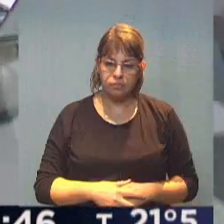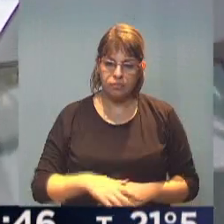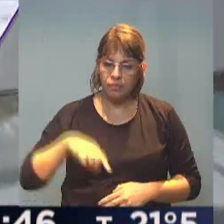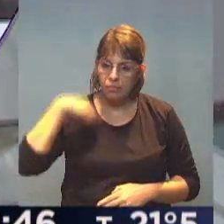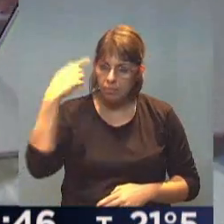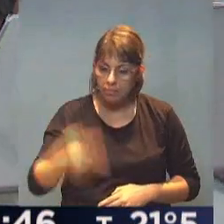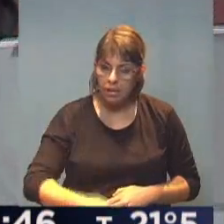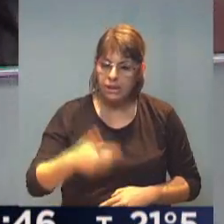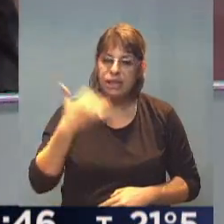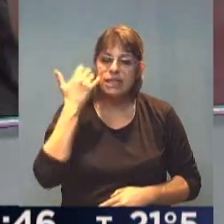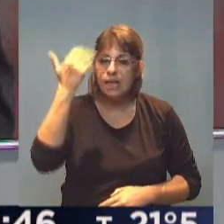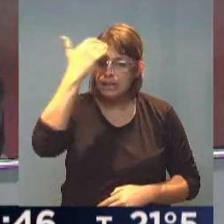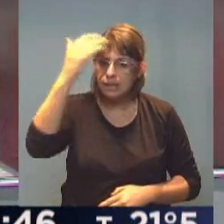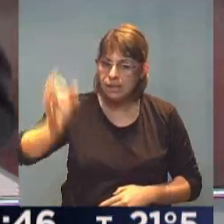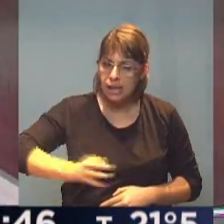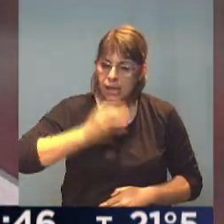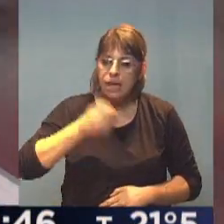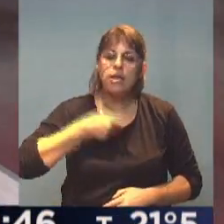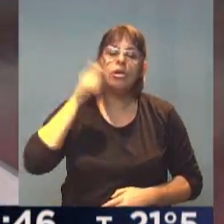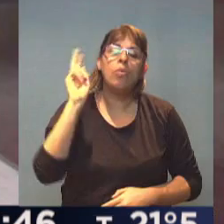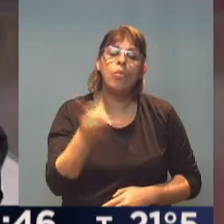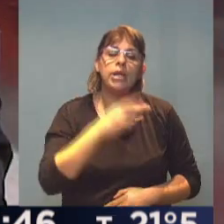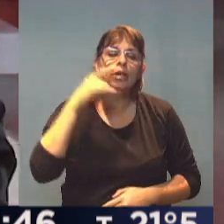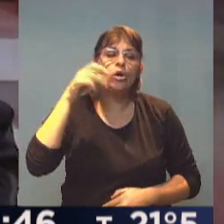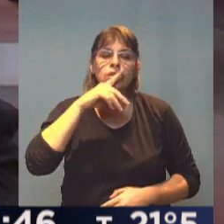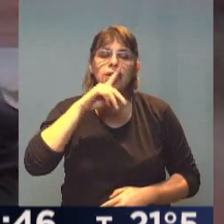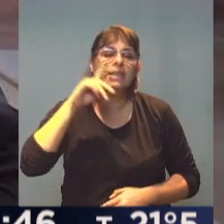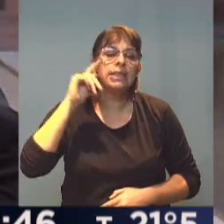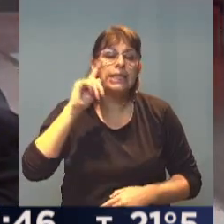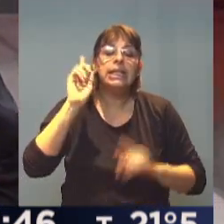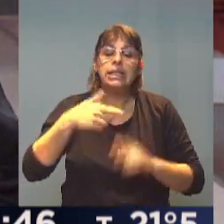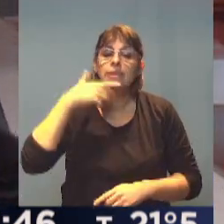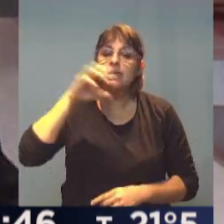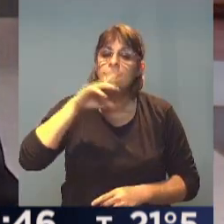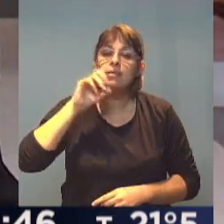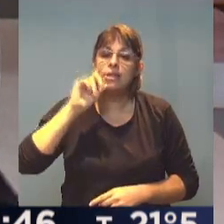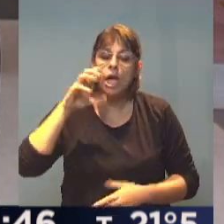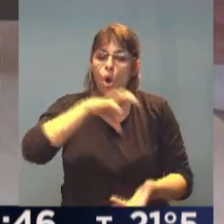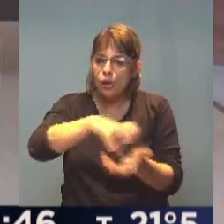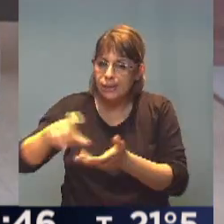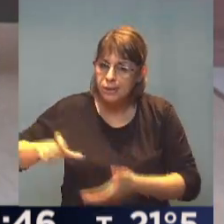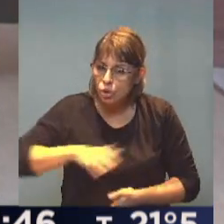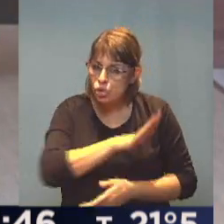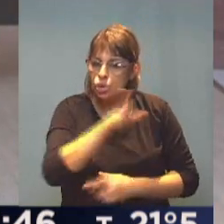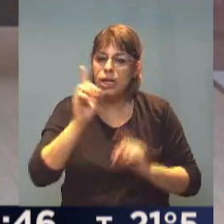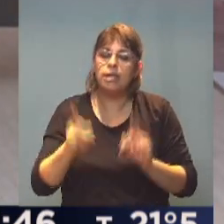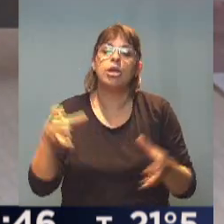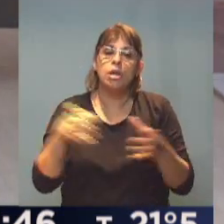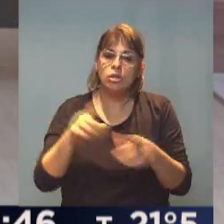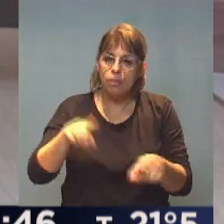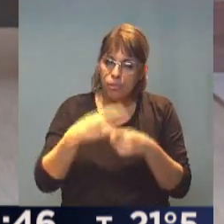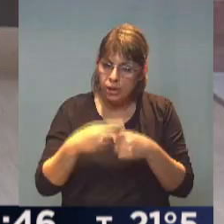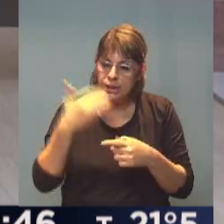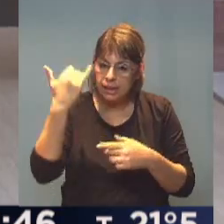Mañana se cumplen 15 años de los crímenes de Costecchi y Santillán. Con tal motivo, organizaciones sociales y políticas